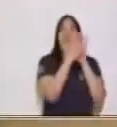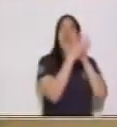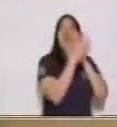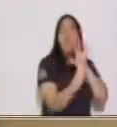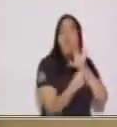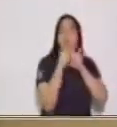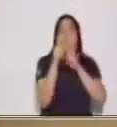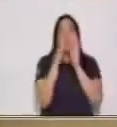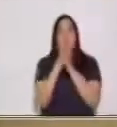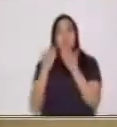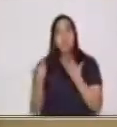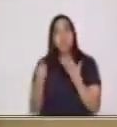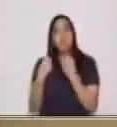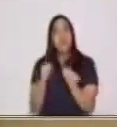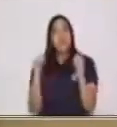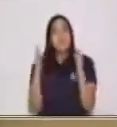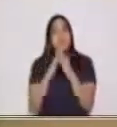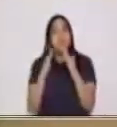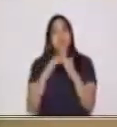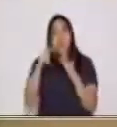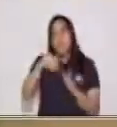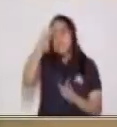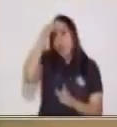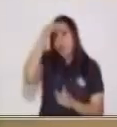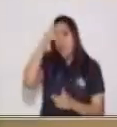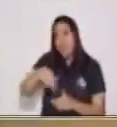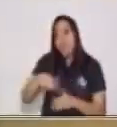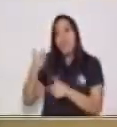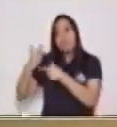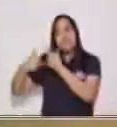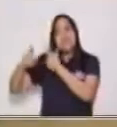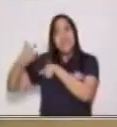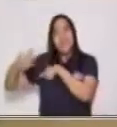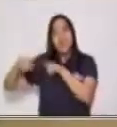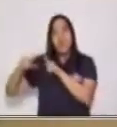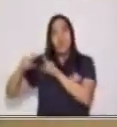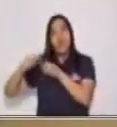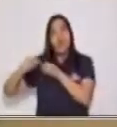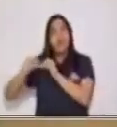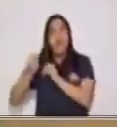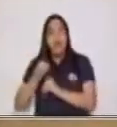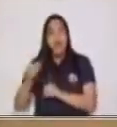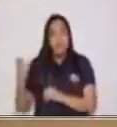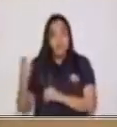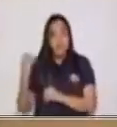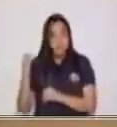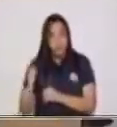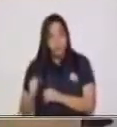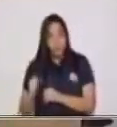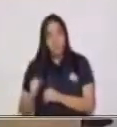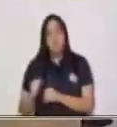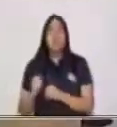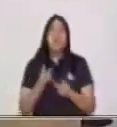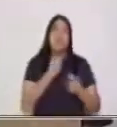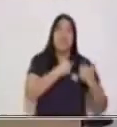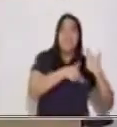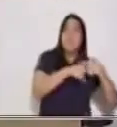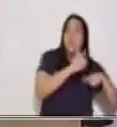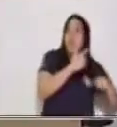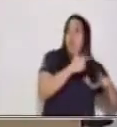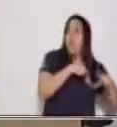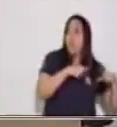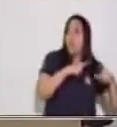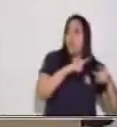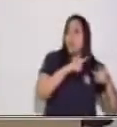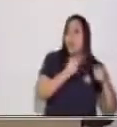practiques todo lo que hemos aprendido hoy del lenguaje algebraico, del lenguaje común al